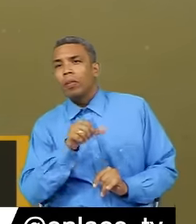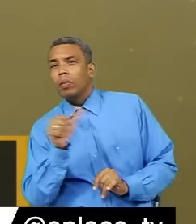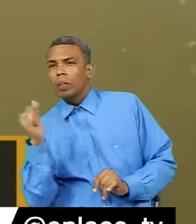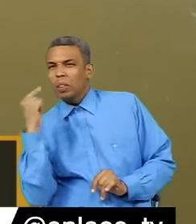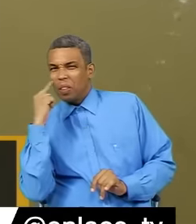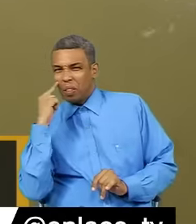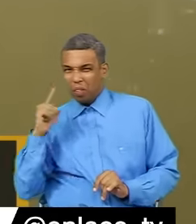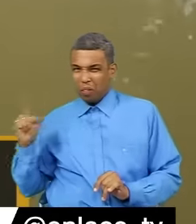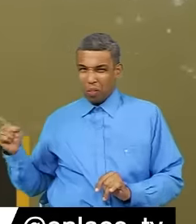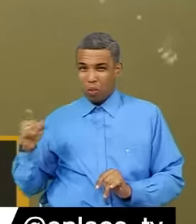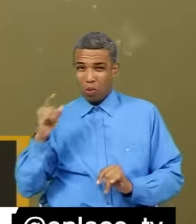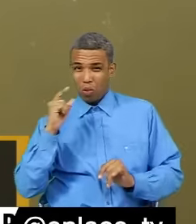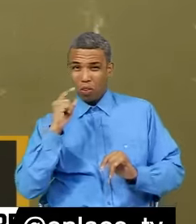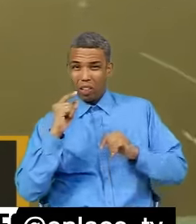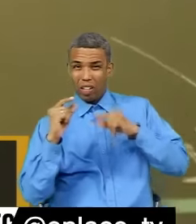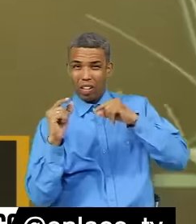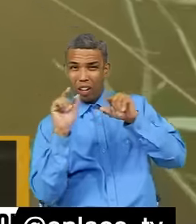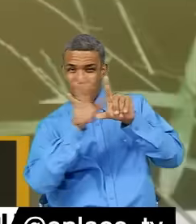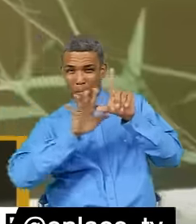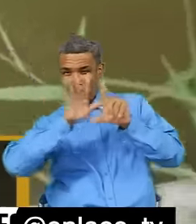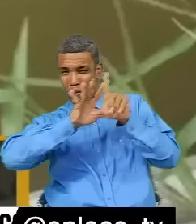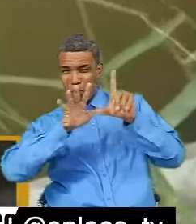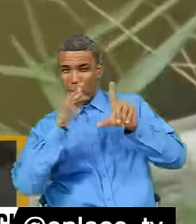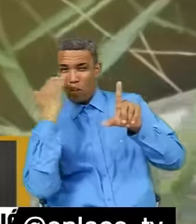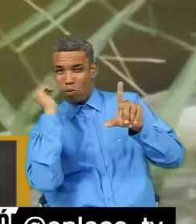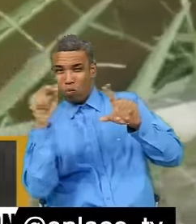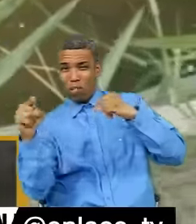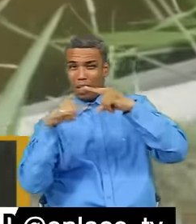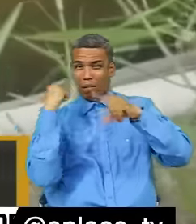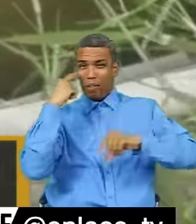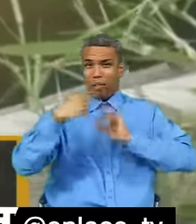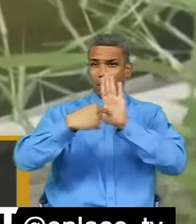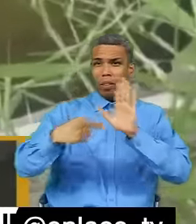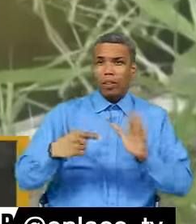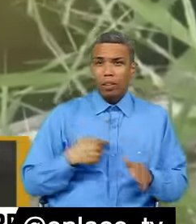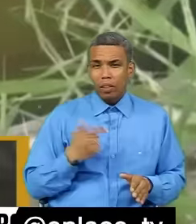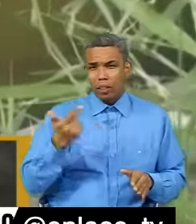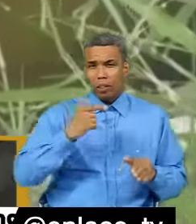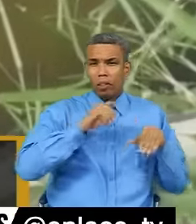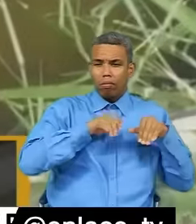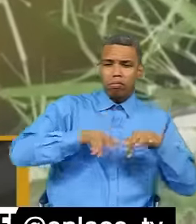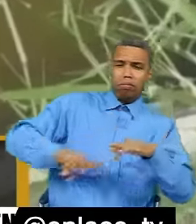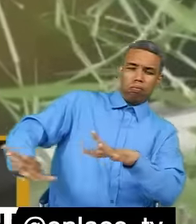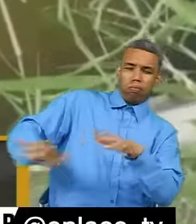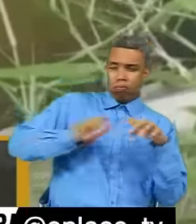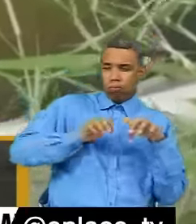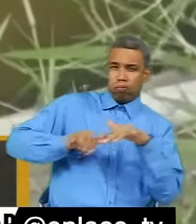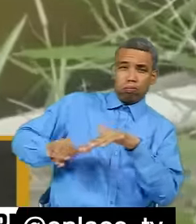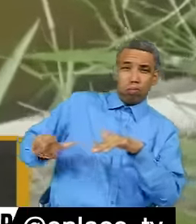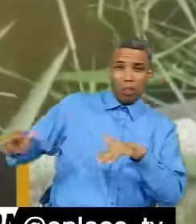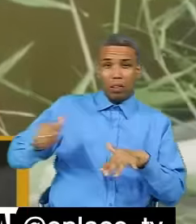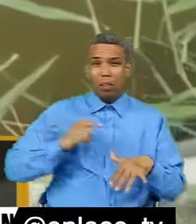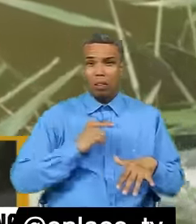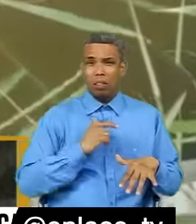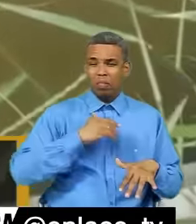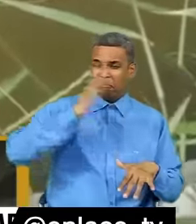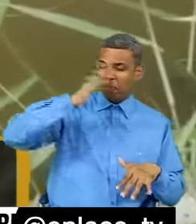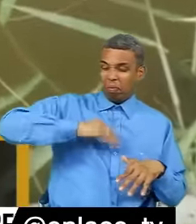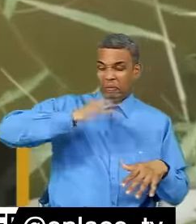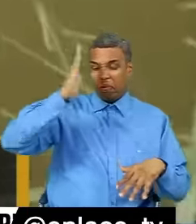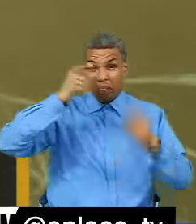se tornan insoportables en el sector y que al parecer el vertimiento viene del matadero que aún no entrega ni respuesta ni soluciones al